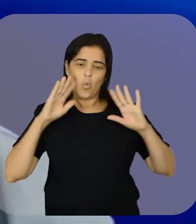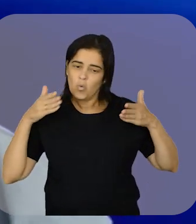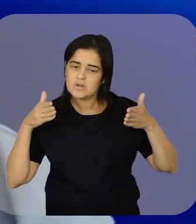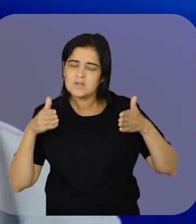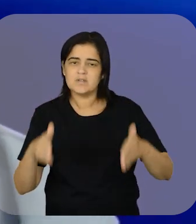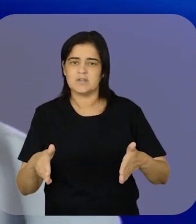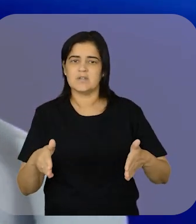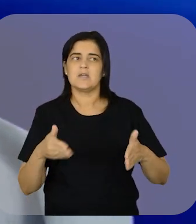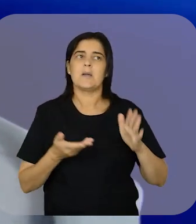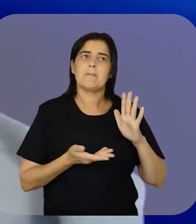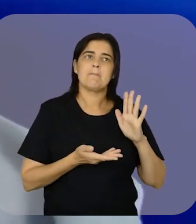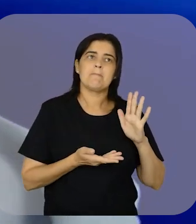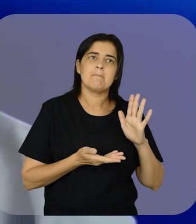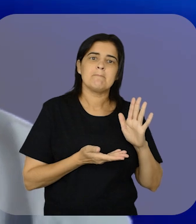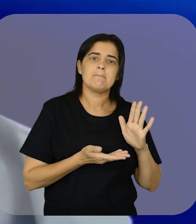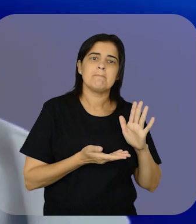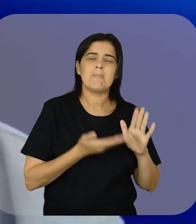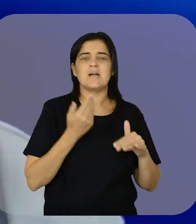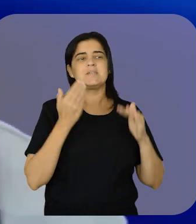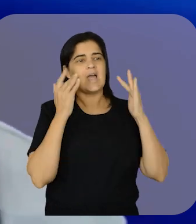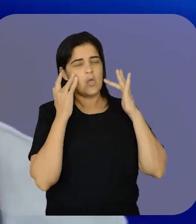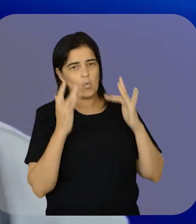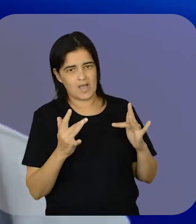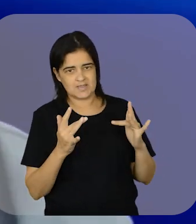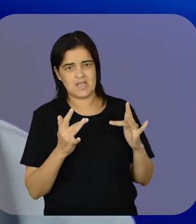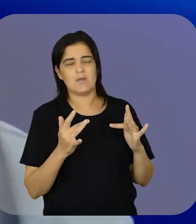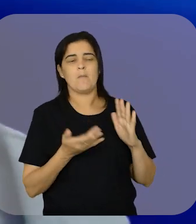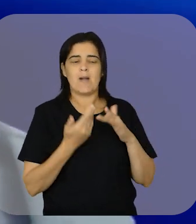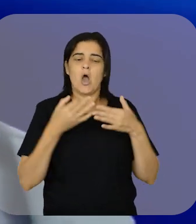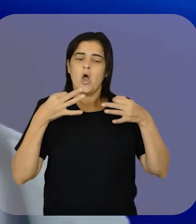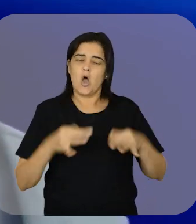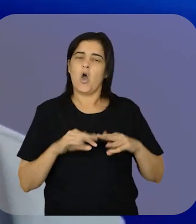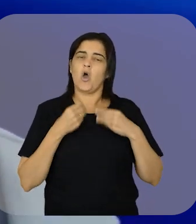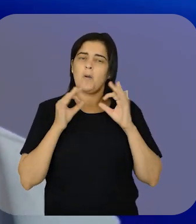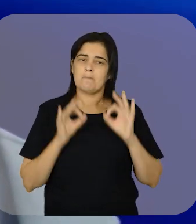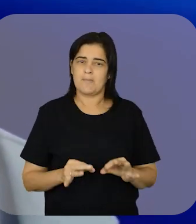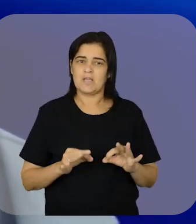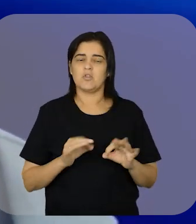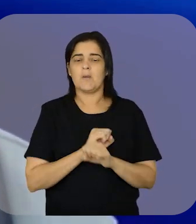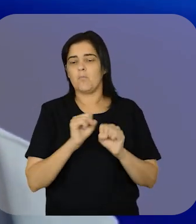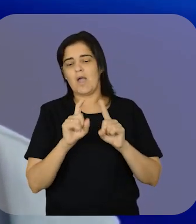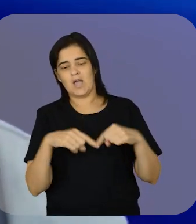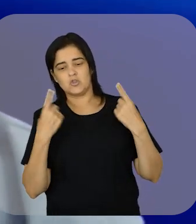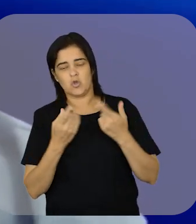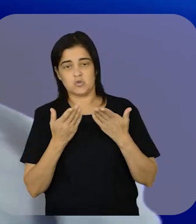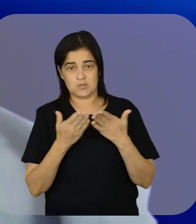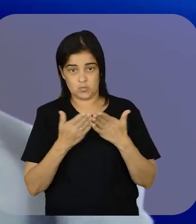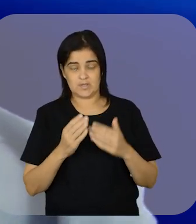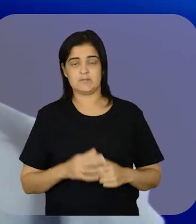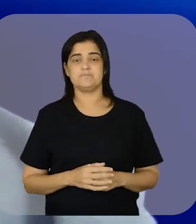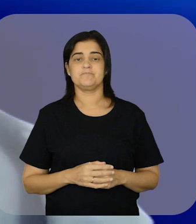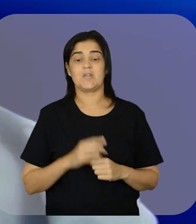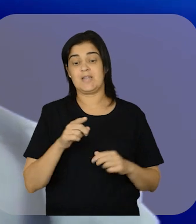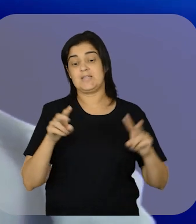abordaje un abordaje educativo más completo y que alcance a todos los estudiantes. En